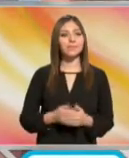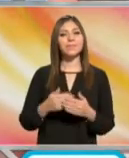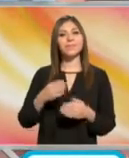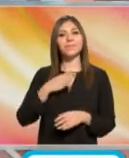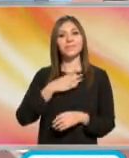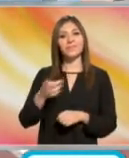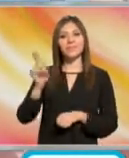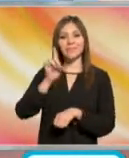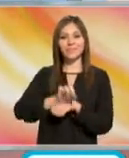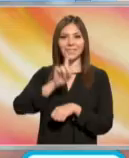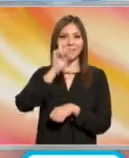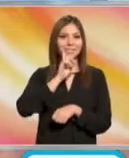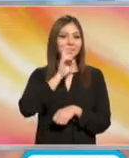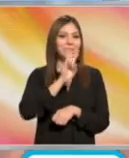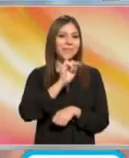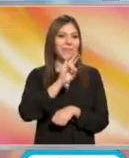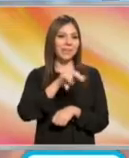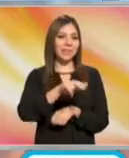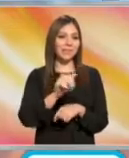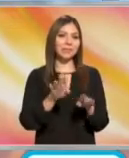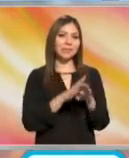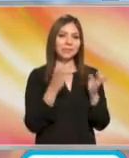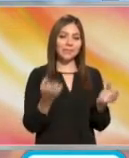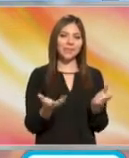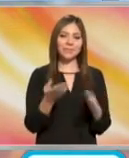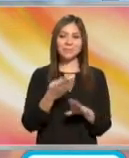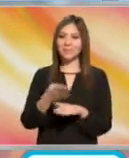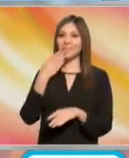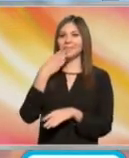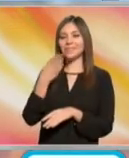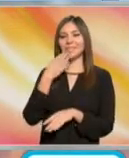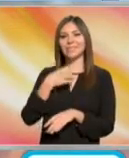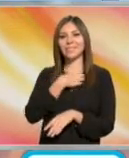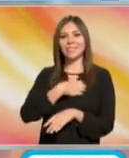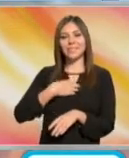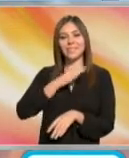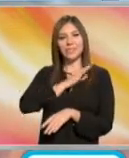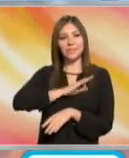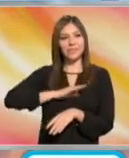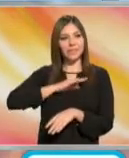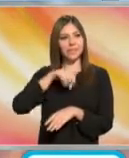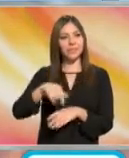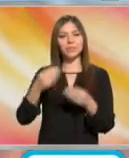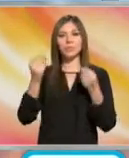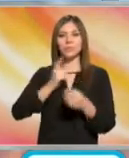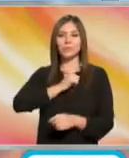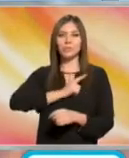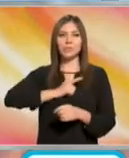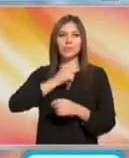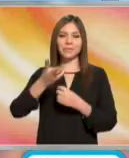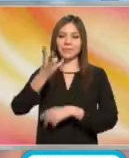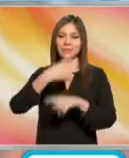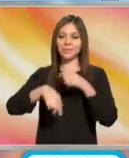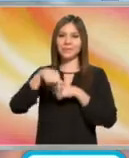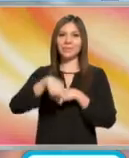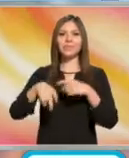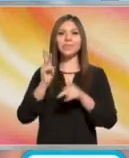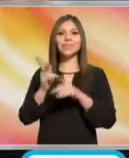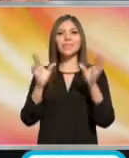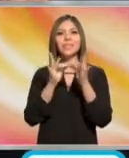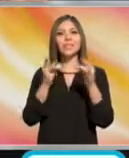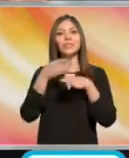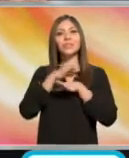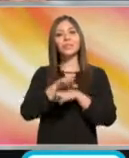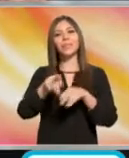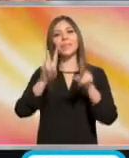Viviana, buenos días, ¿cómo te va? Muy bien, Feliz encantada. lunes. Guapa, muy bien, gracias. Aquí Feliz. con mucho gusto de estar con ustedes hablando de estos